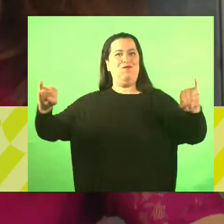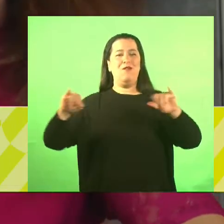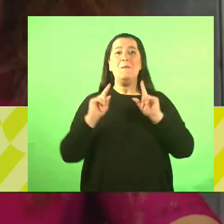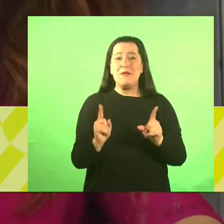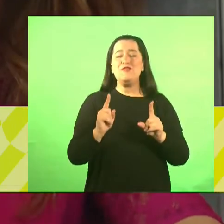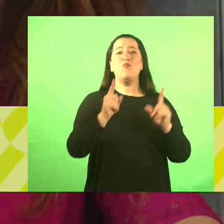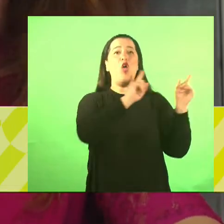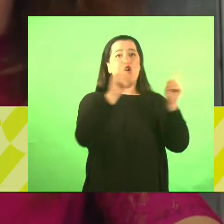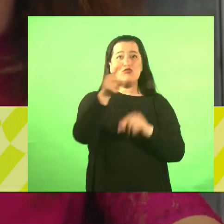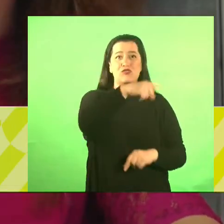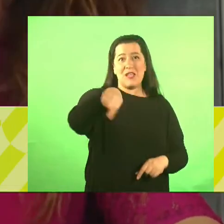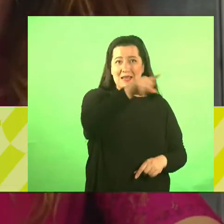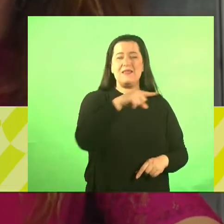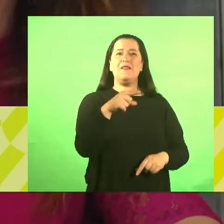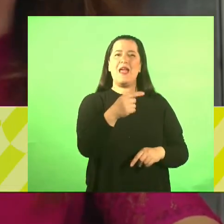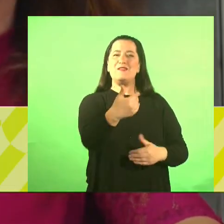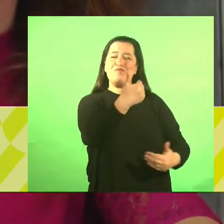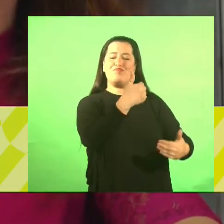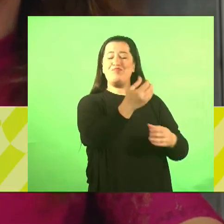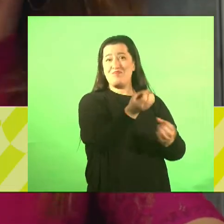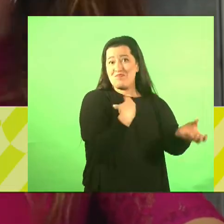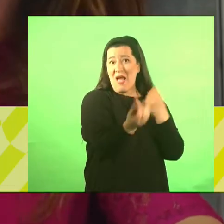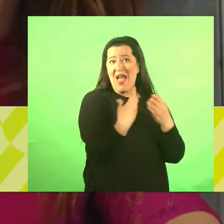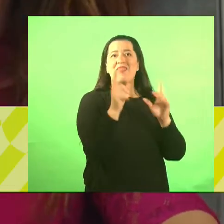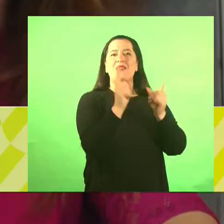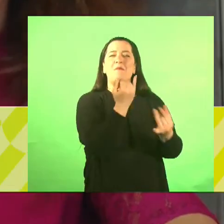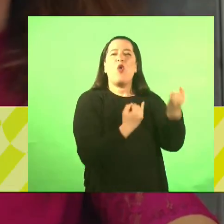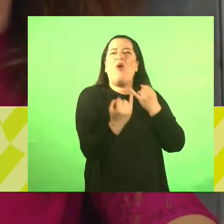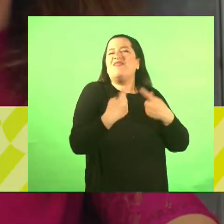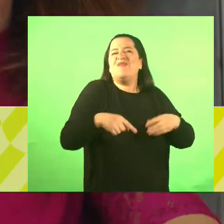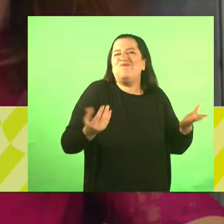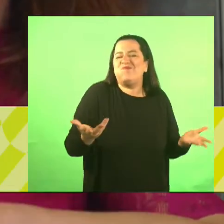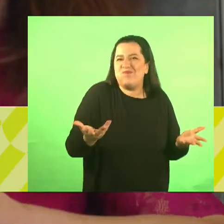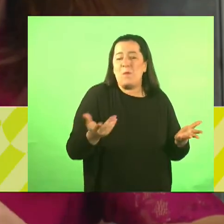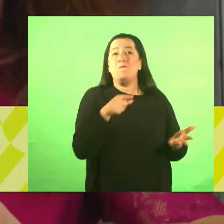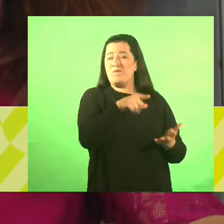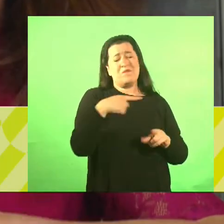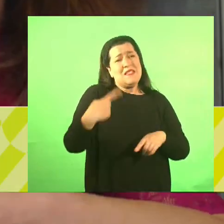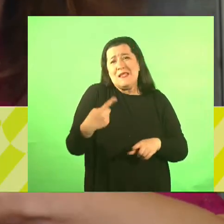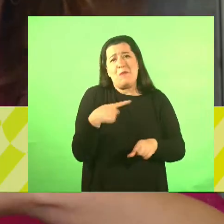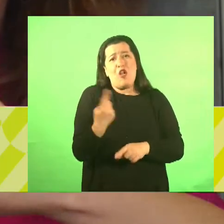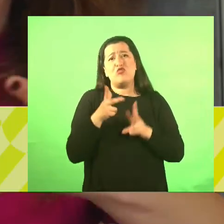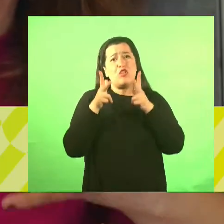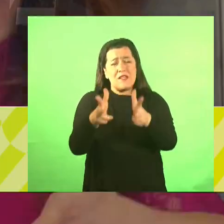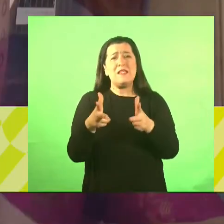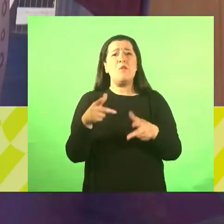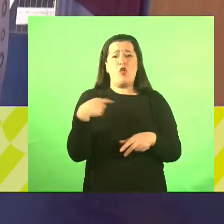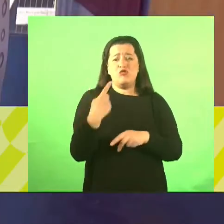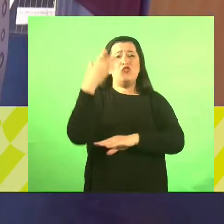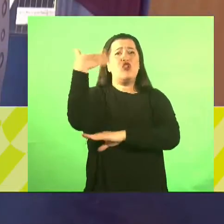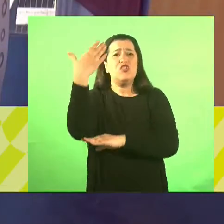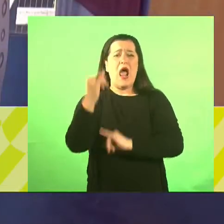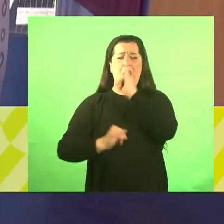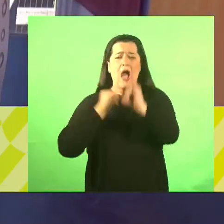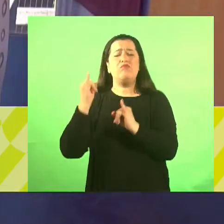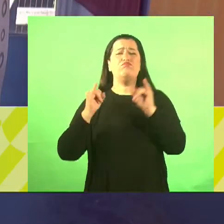estos docentes que se están acercando y contando lo que están haciendo, porque es lo que siempre decimos, nosotros hacemos estas charlas para difundir